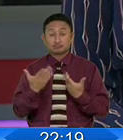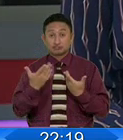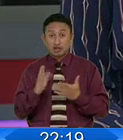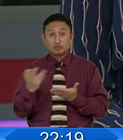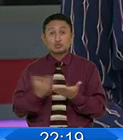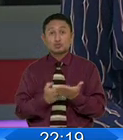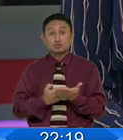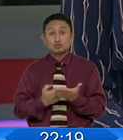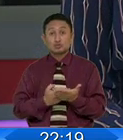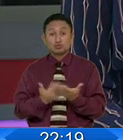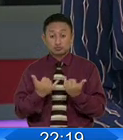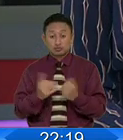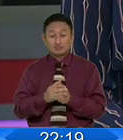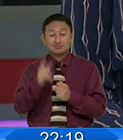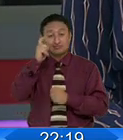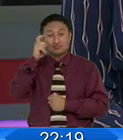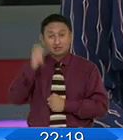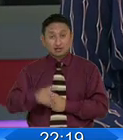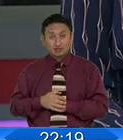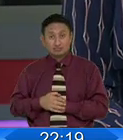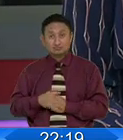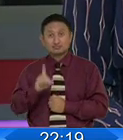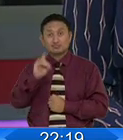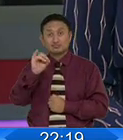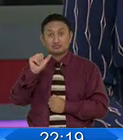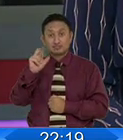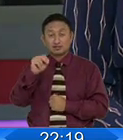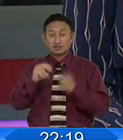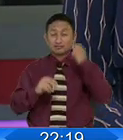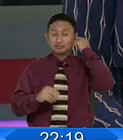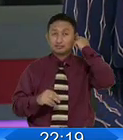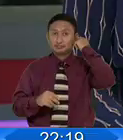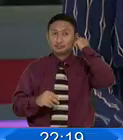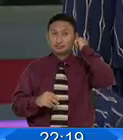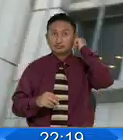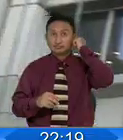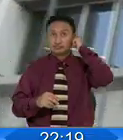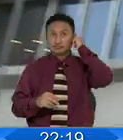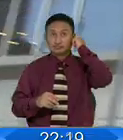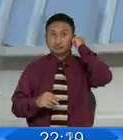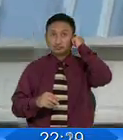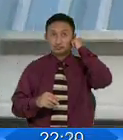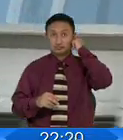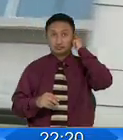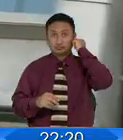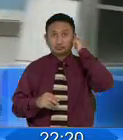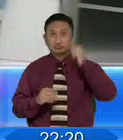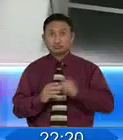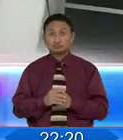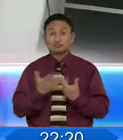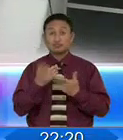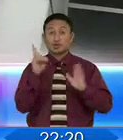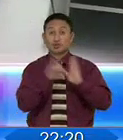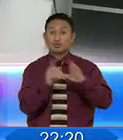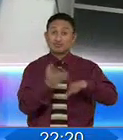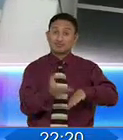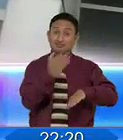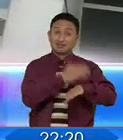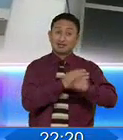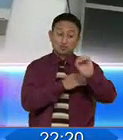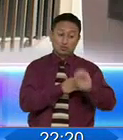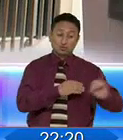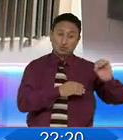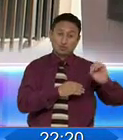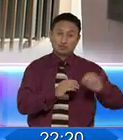reunión que mantuvo con una fiscal general del estado diana salazar otro giro podría tomar la denuncia colocada desde octubre